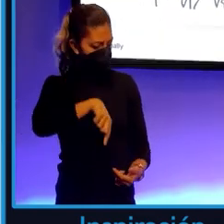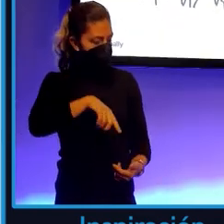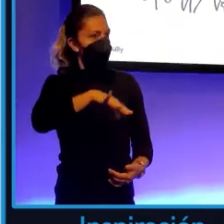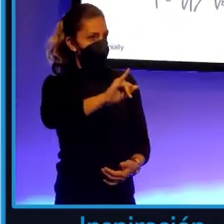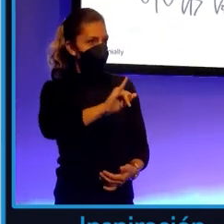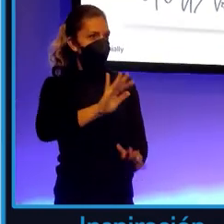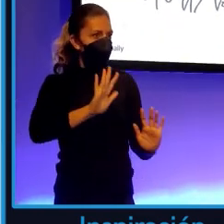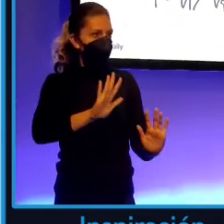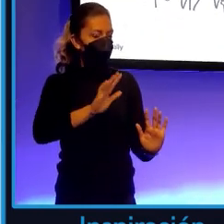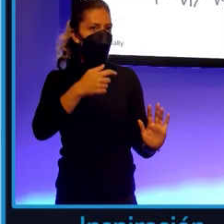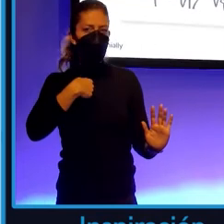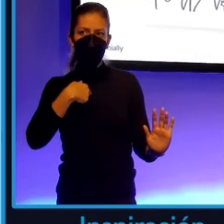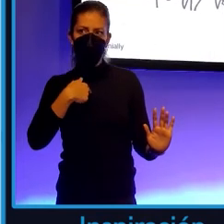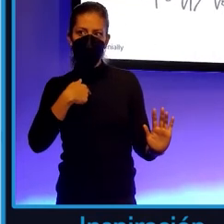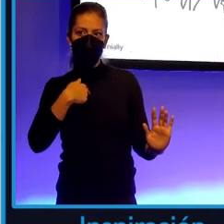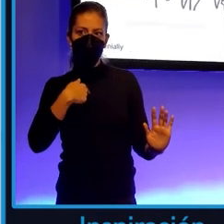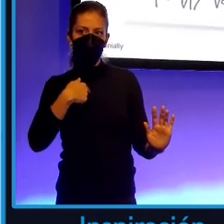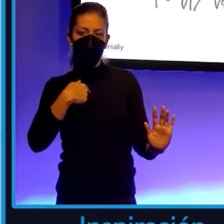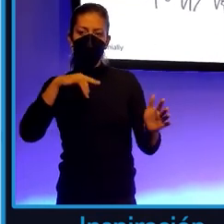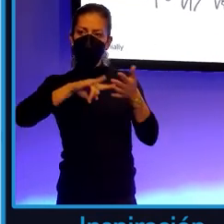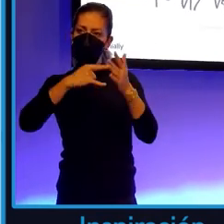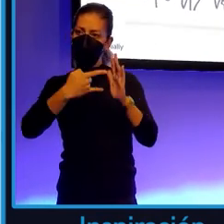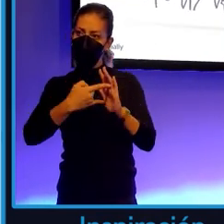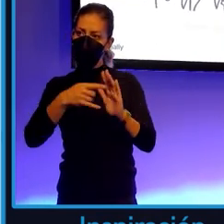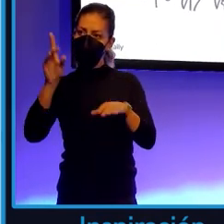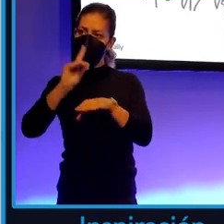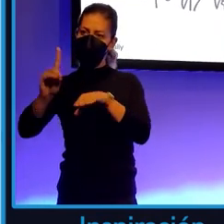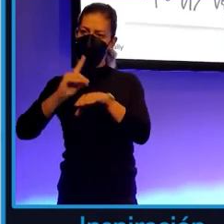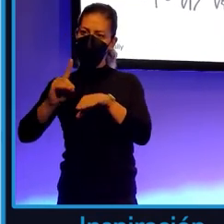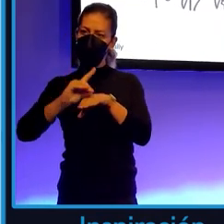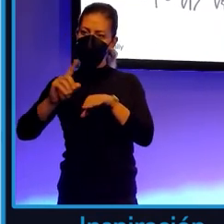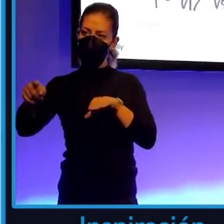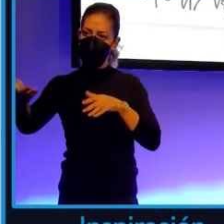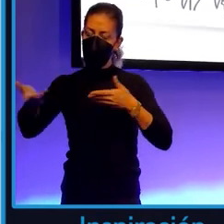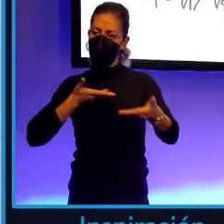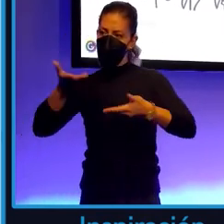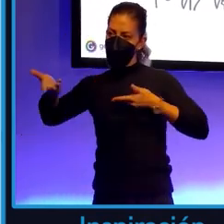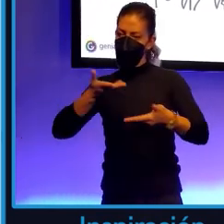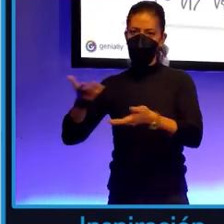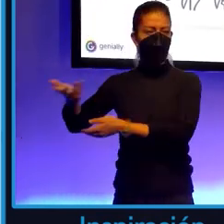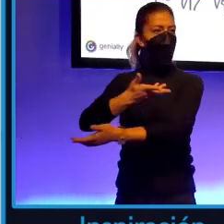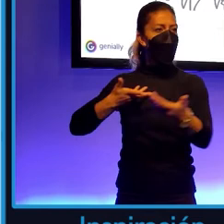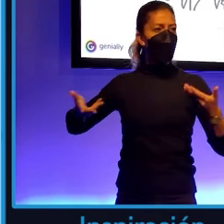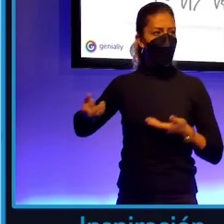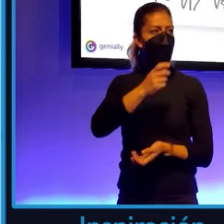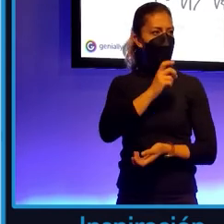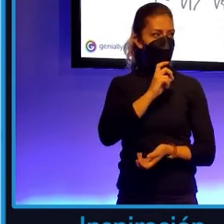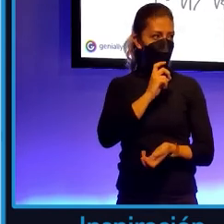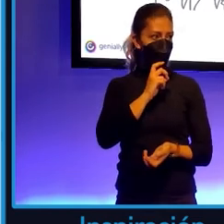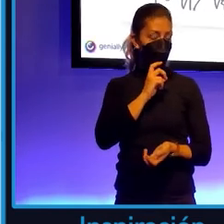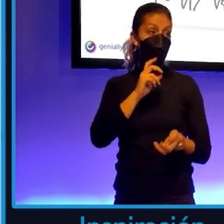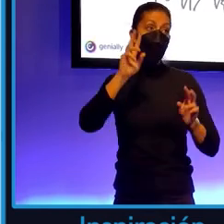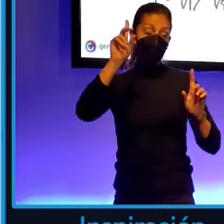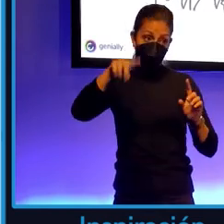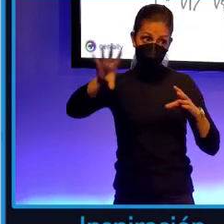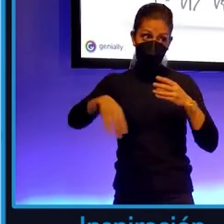subirme al carro de estas nuevas tecnologías y en la digitalización sería lo que presta y el hilo conductor de las políticas que